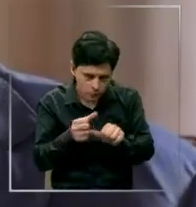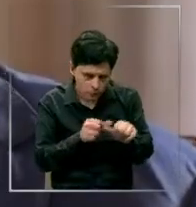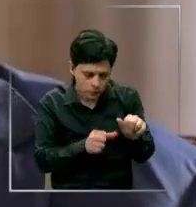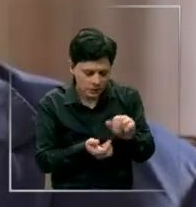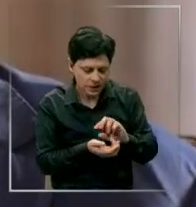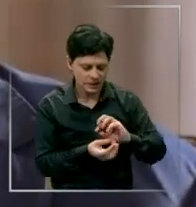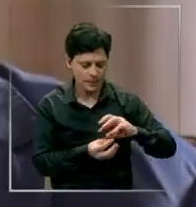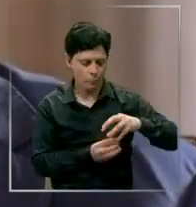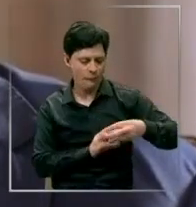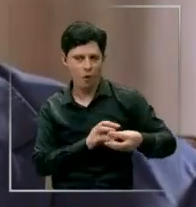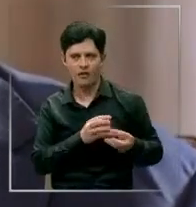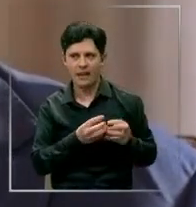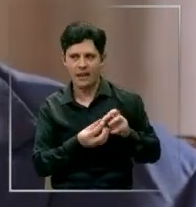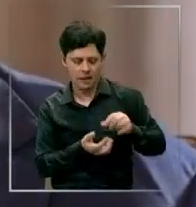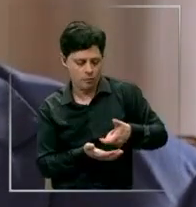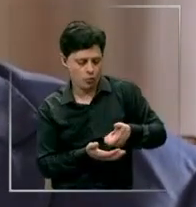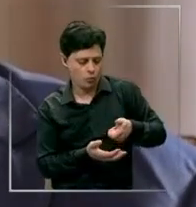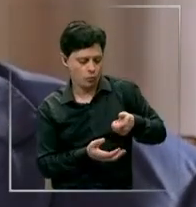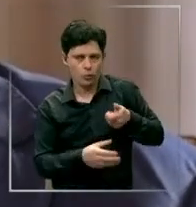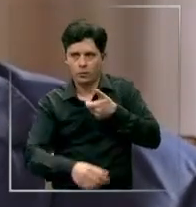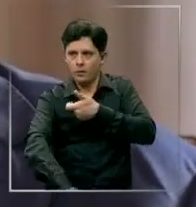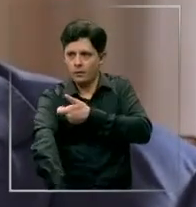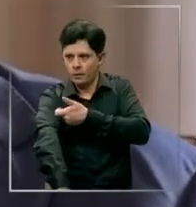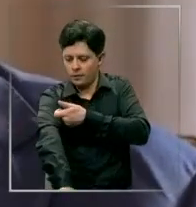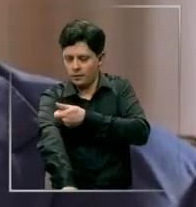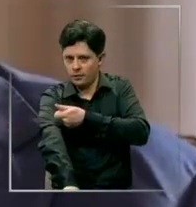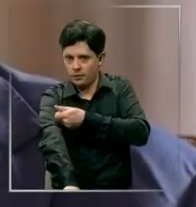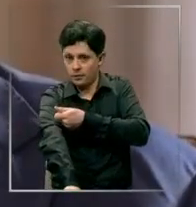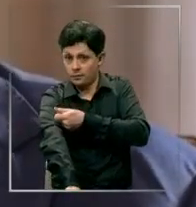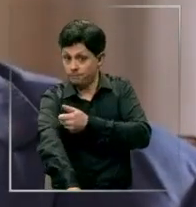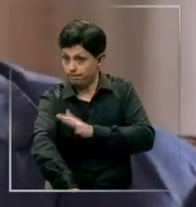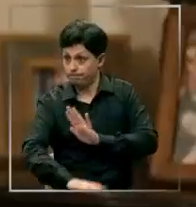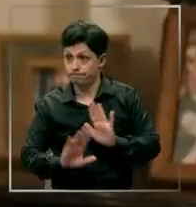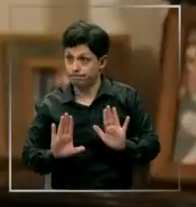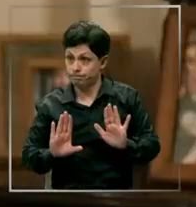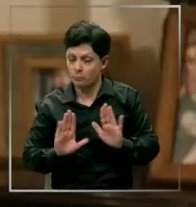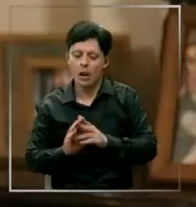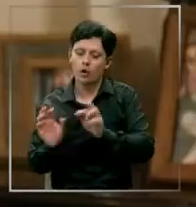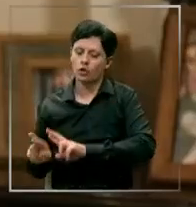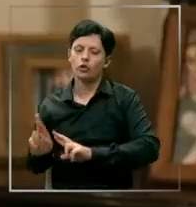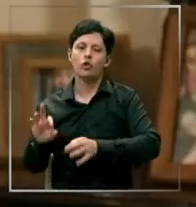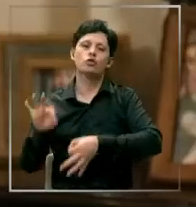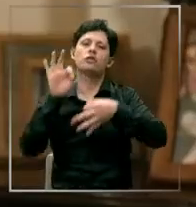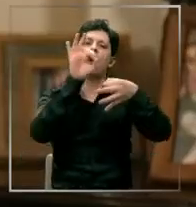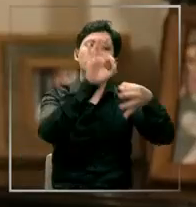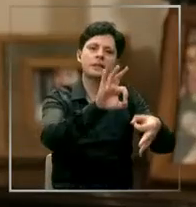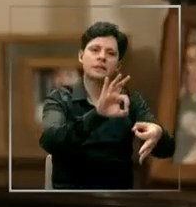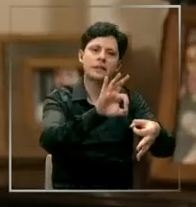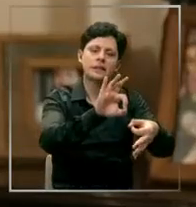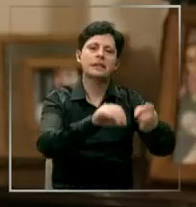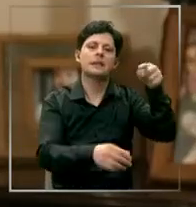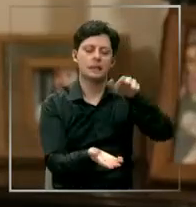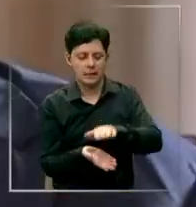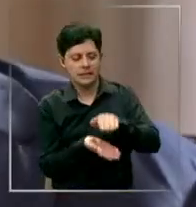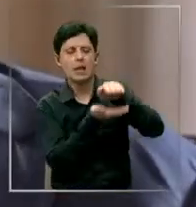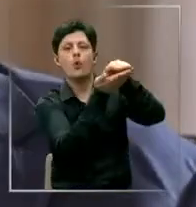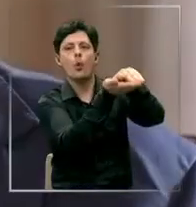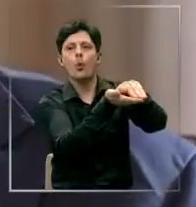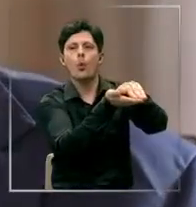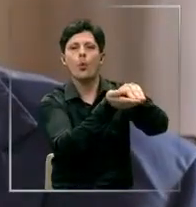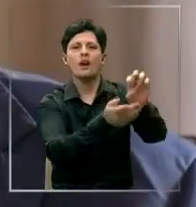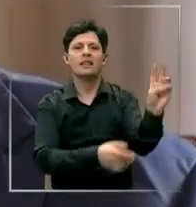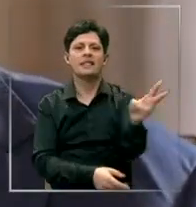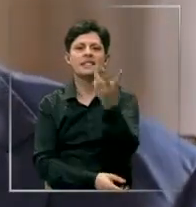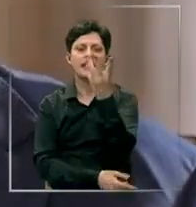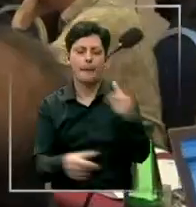resultados. Yo no sé cuáles son, pero sí vienen los resultados, se tienen que entregar ahora en este panel, en el